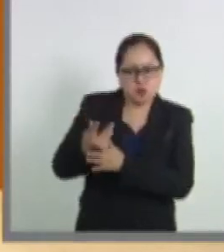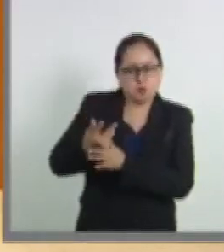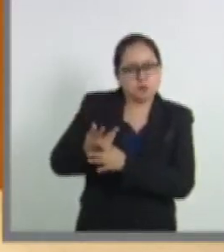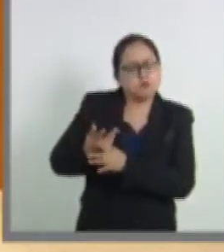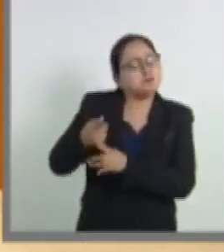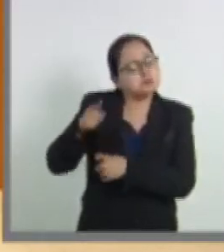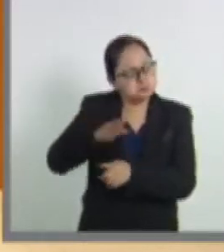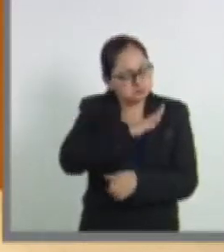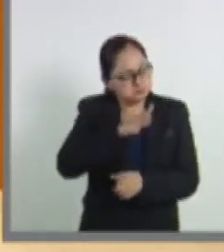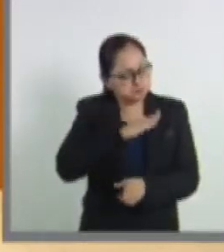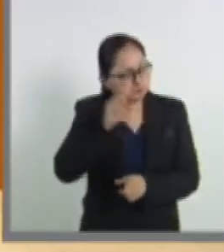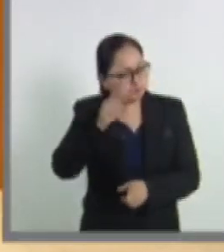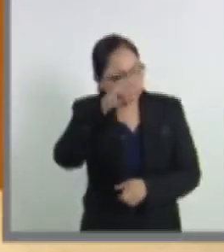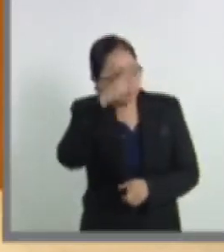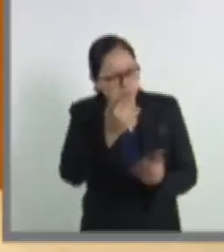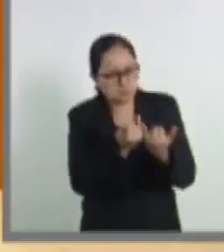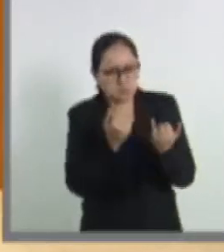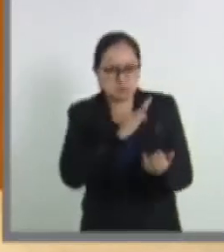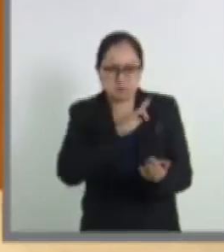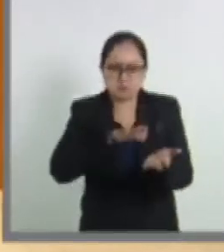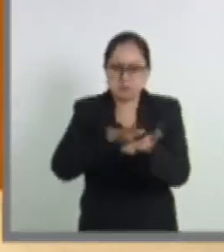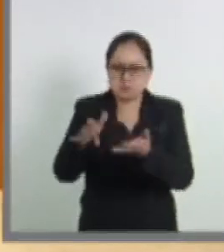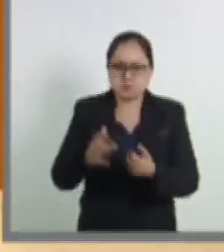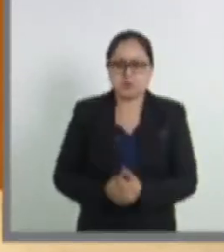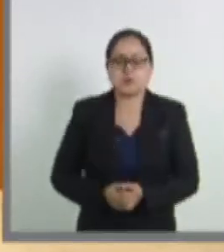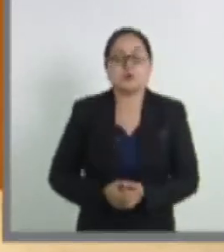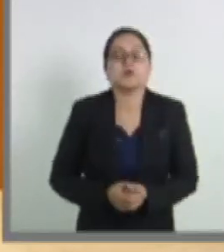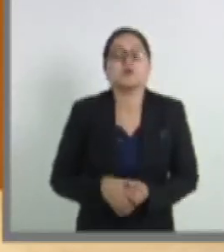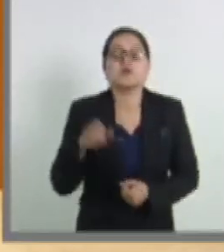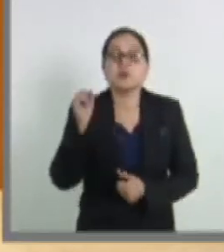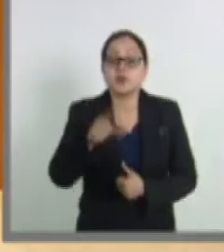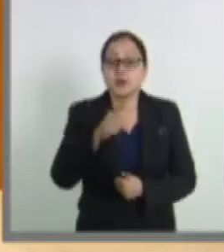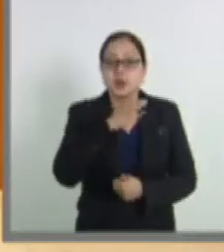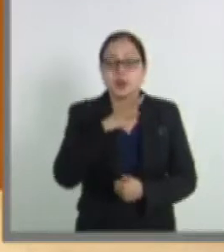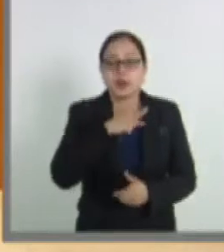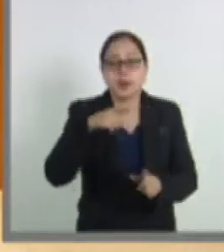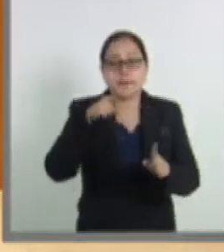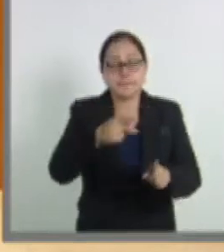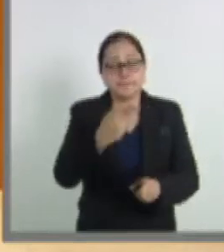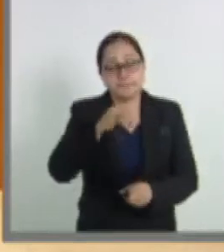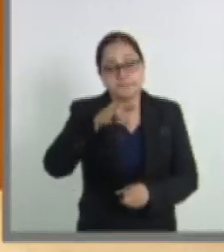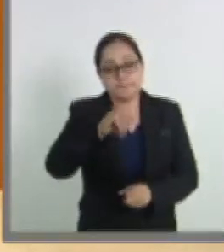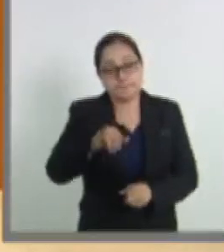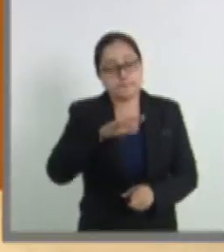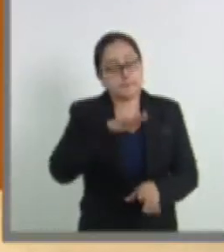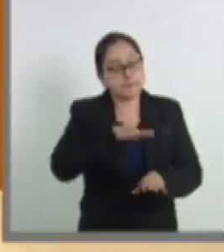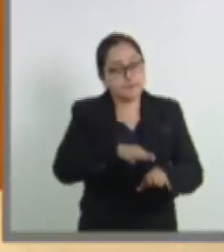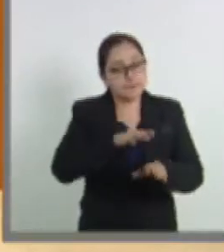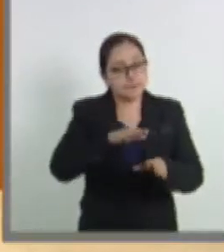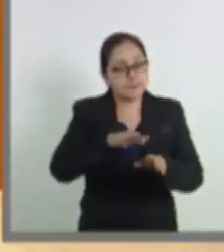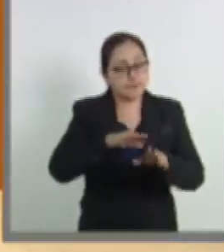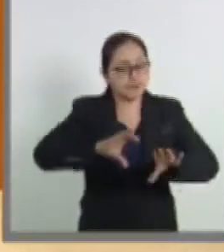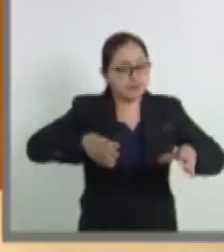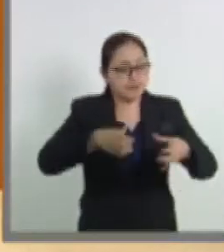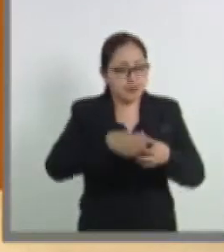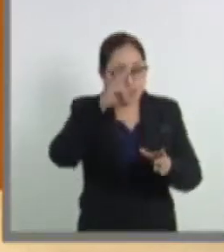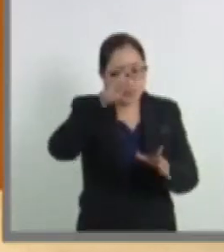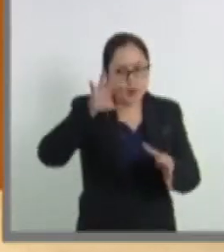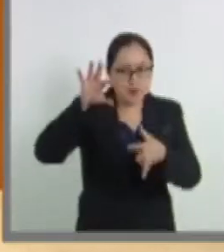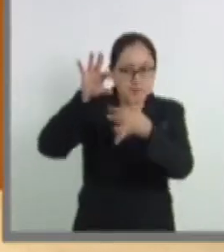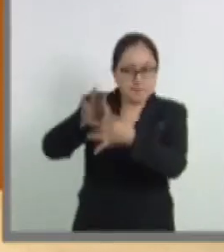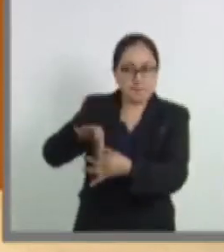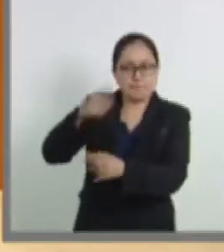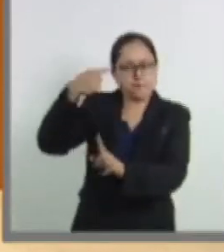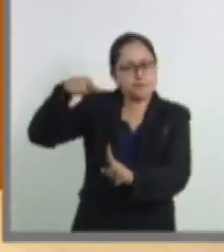sin duda puede contribuir. Haití es el principal receptor de la cooperación internacional para el desarrollo que brinda México, que